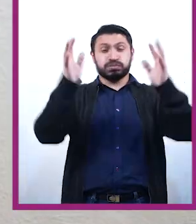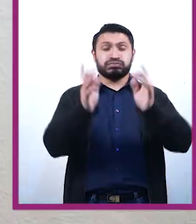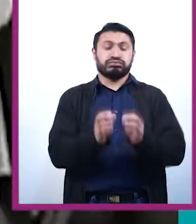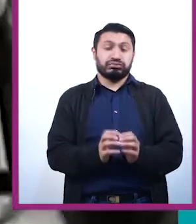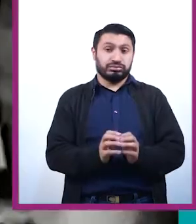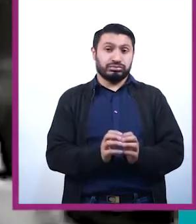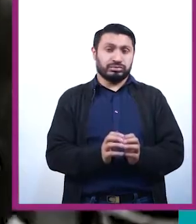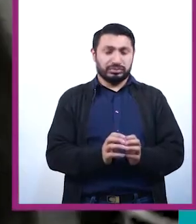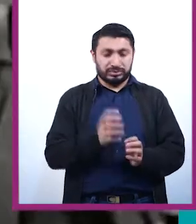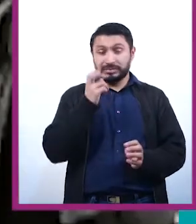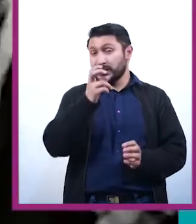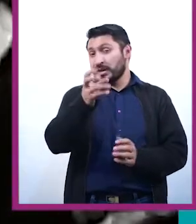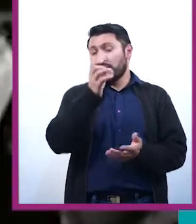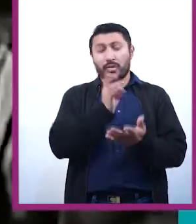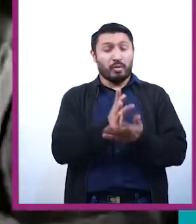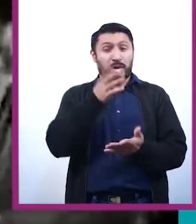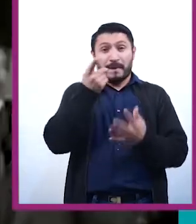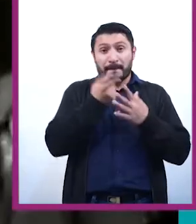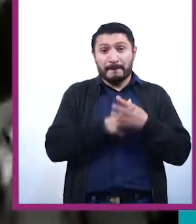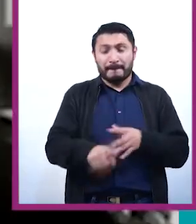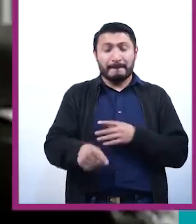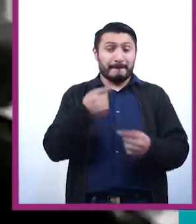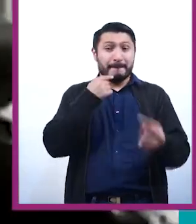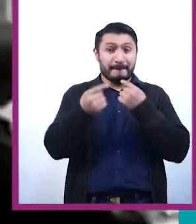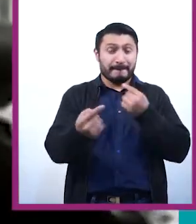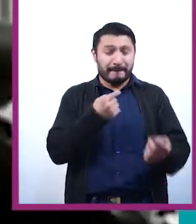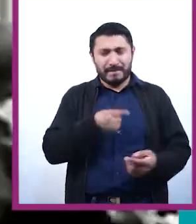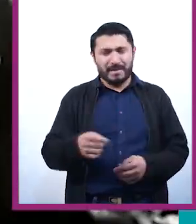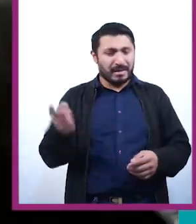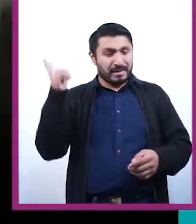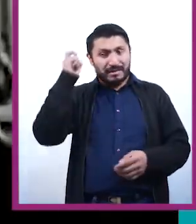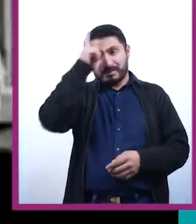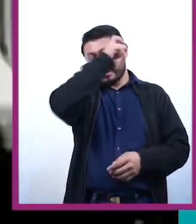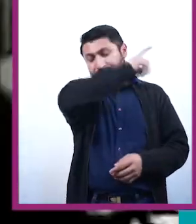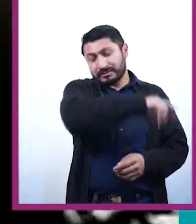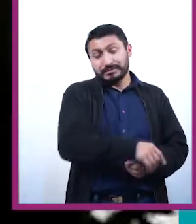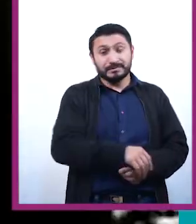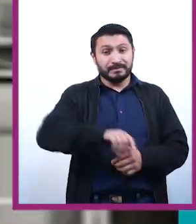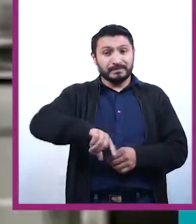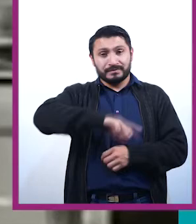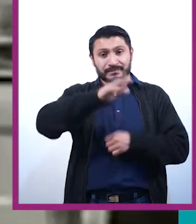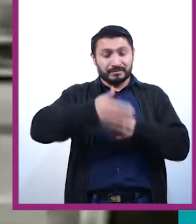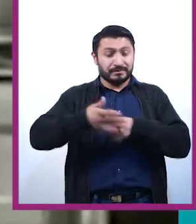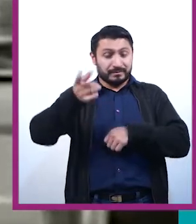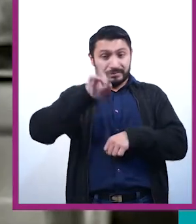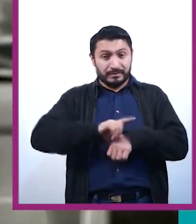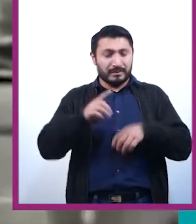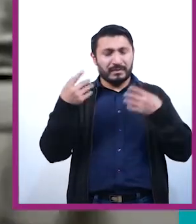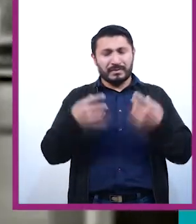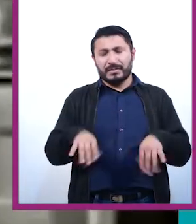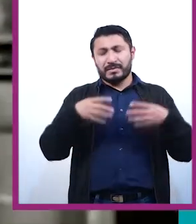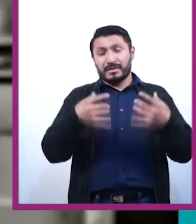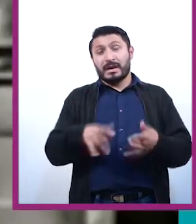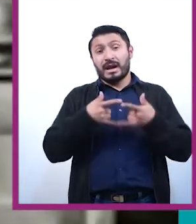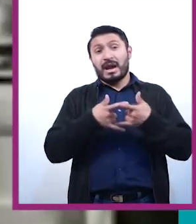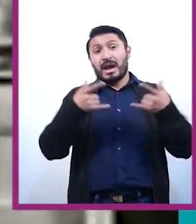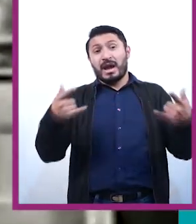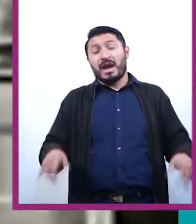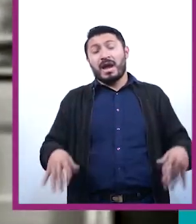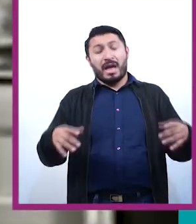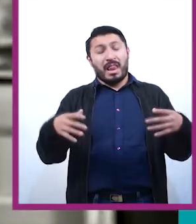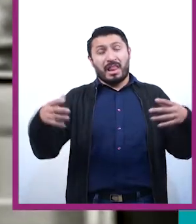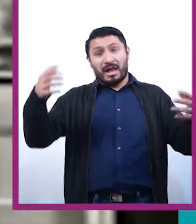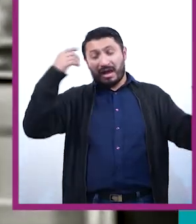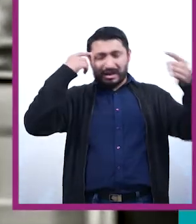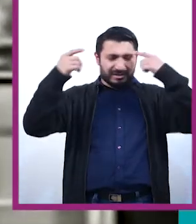desinfló. Esto fue solo el inicio de la debacle, del duro despertar. Al siguiente día, se desencadenó la histeria y